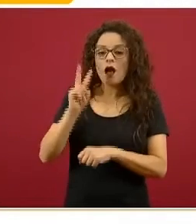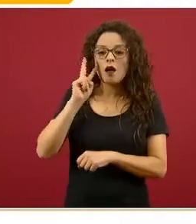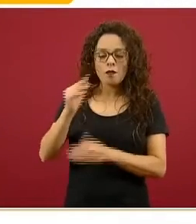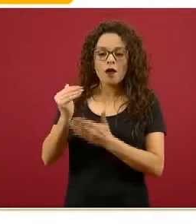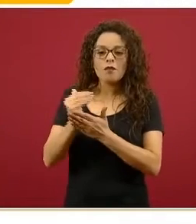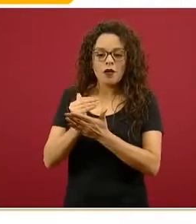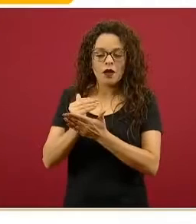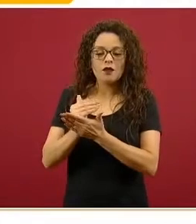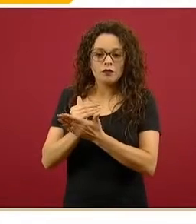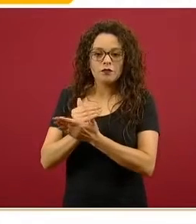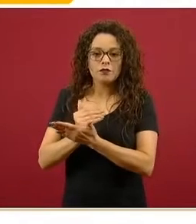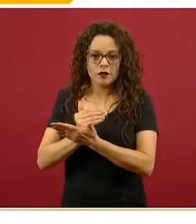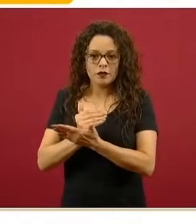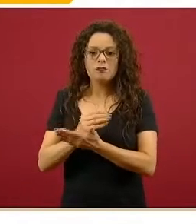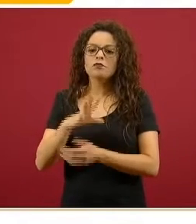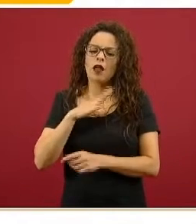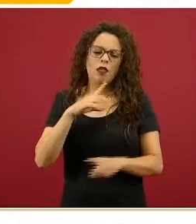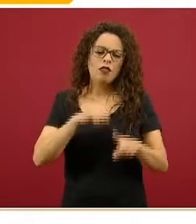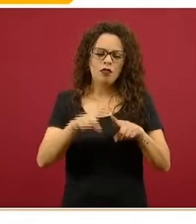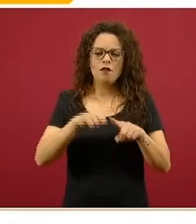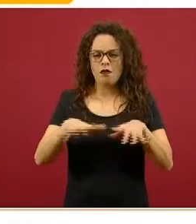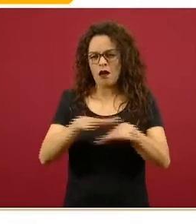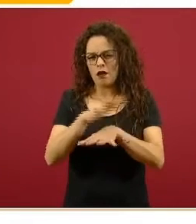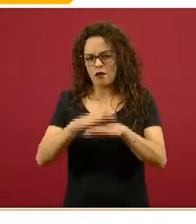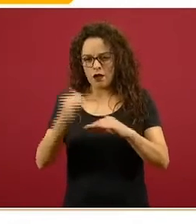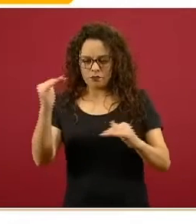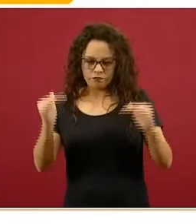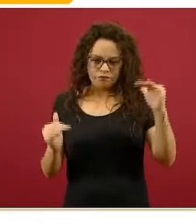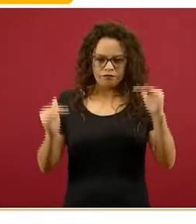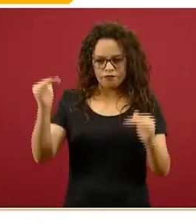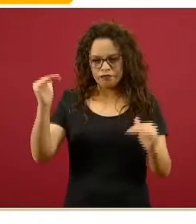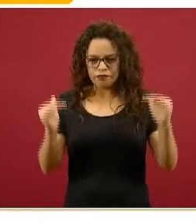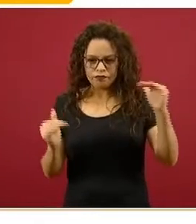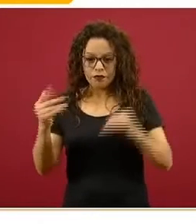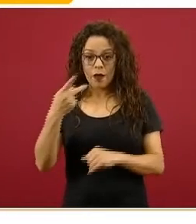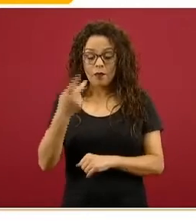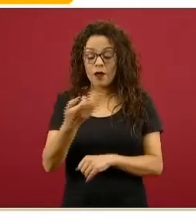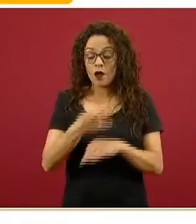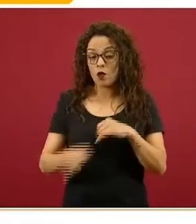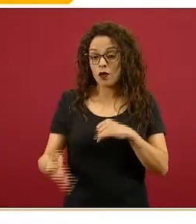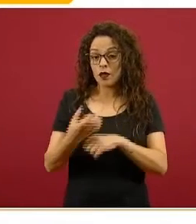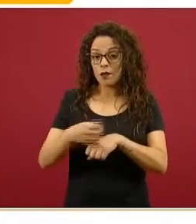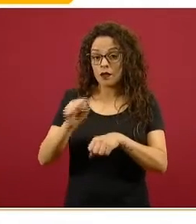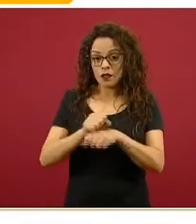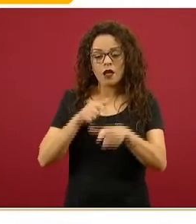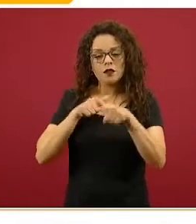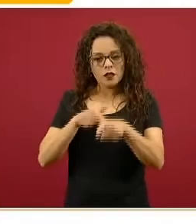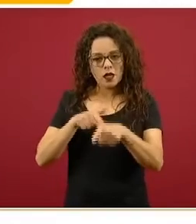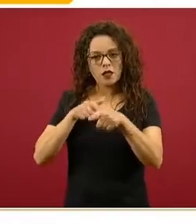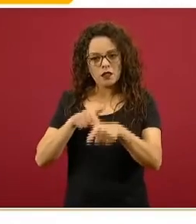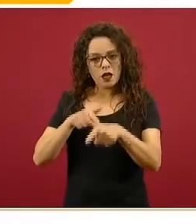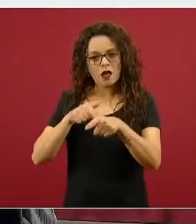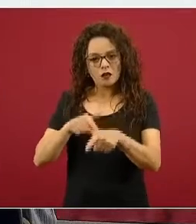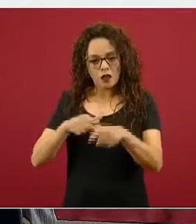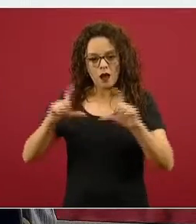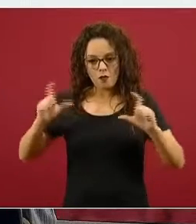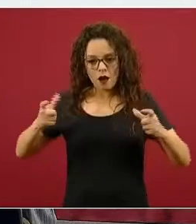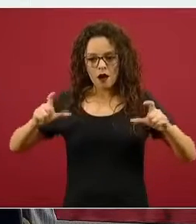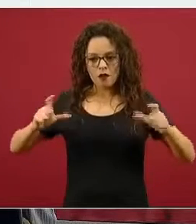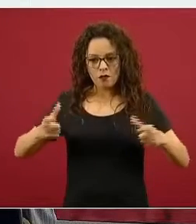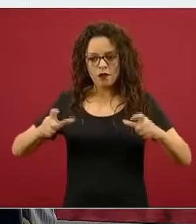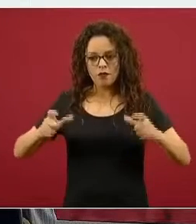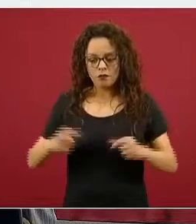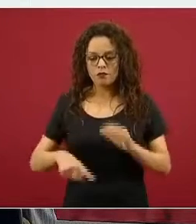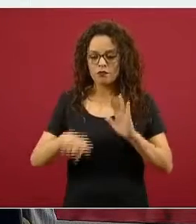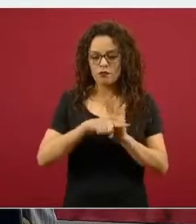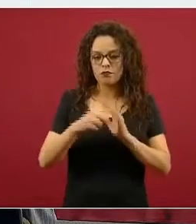con algunas pequeñas variaciones, pero en la última semana sigue un descenso de menos 4%, no es un descenso tan importante